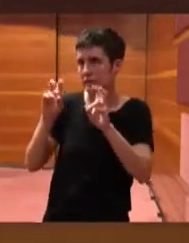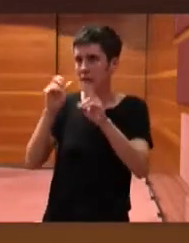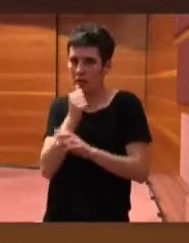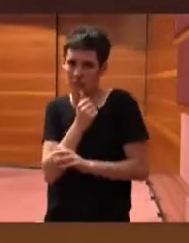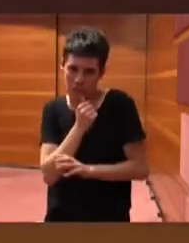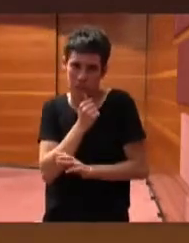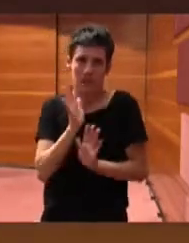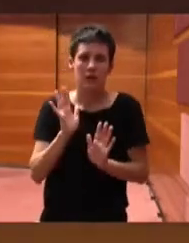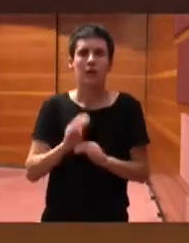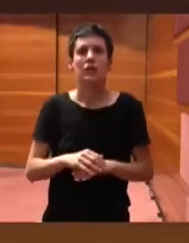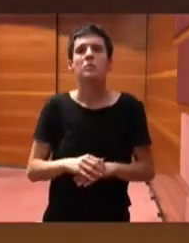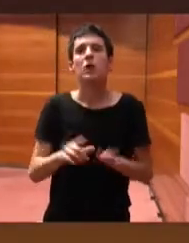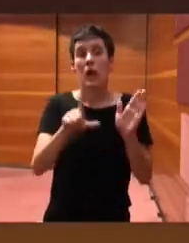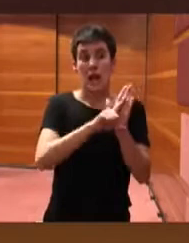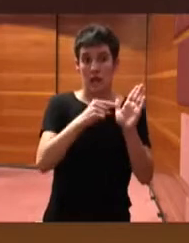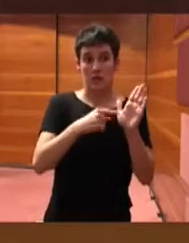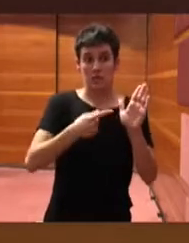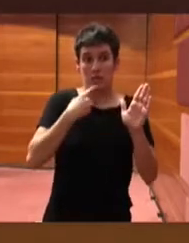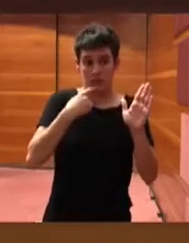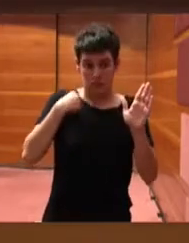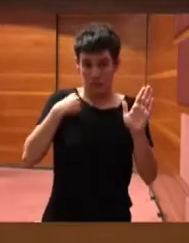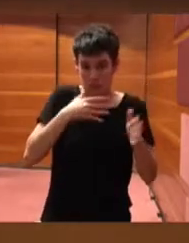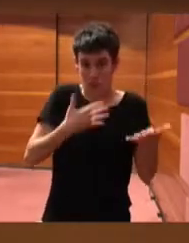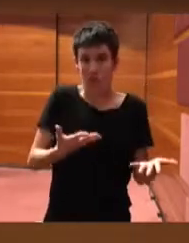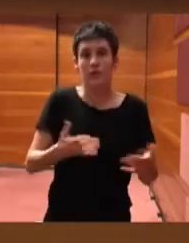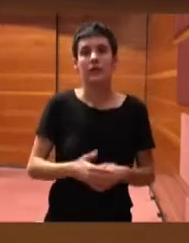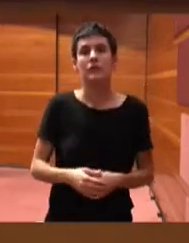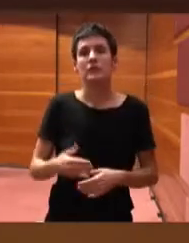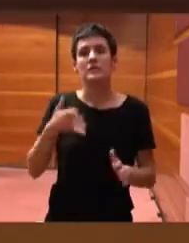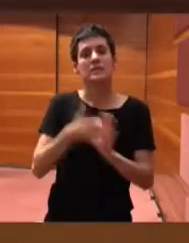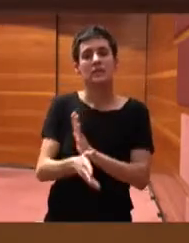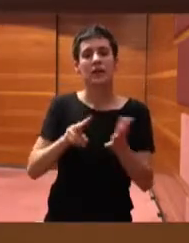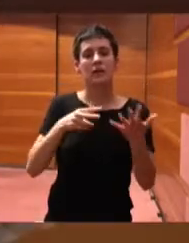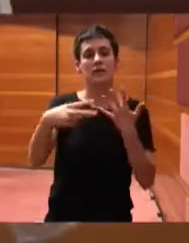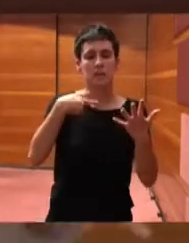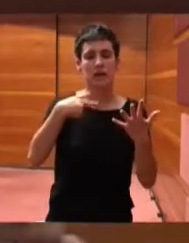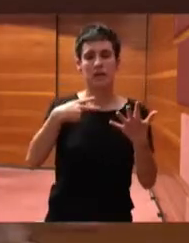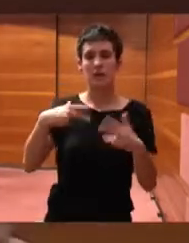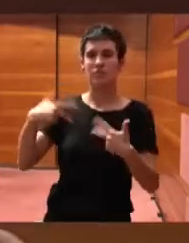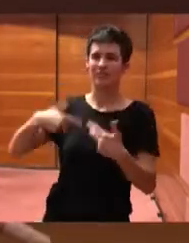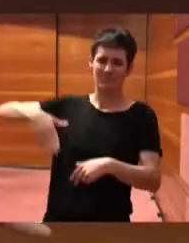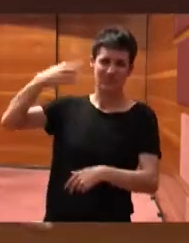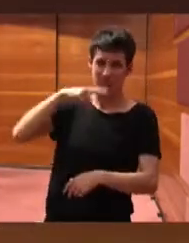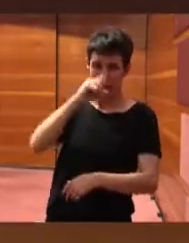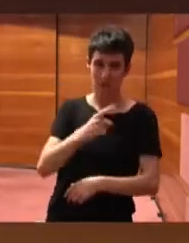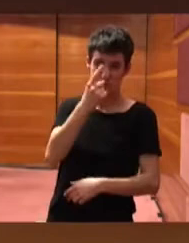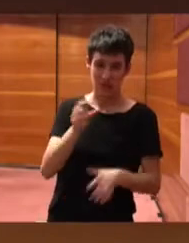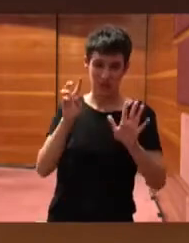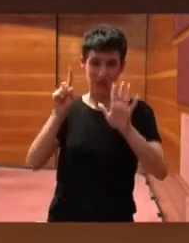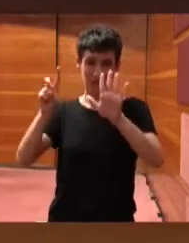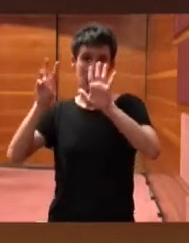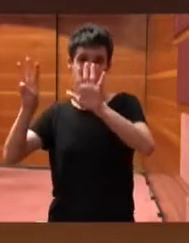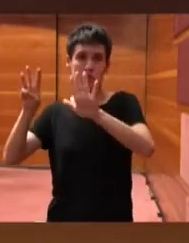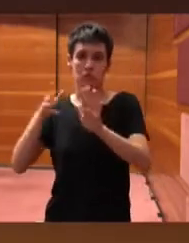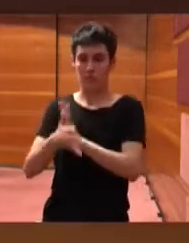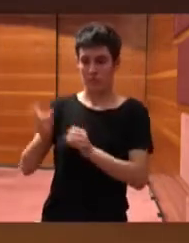pocos organismos. La ley está vigente. Eso quiere decir que teníamos permiso para hacer transparencia como mínimo desde el 68. Y para hacer